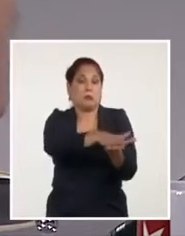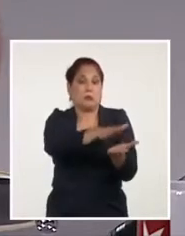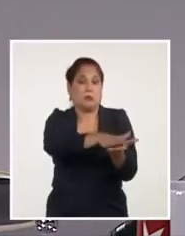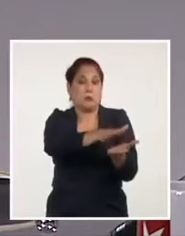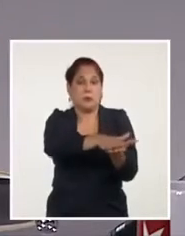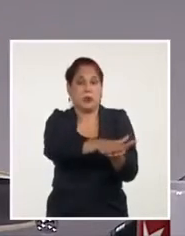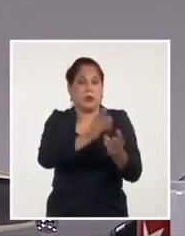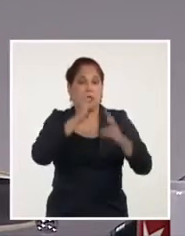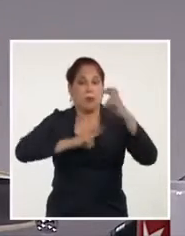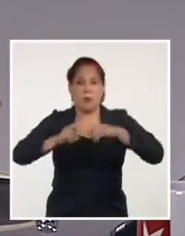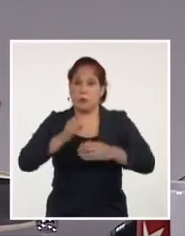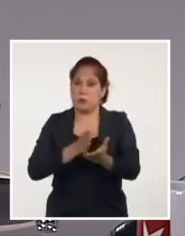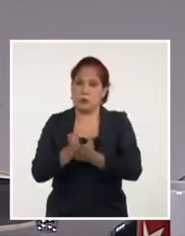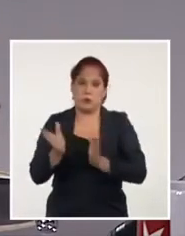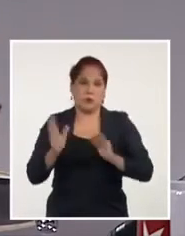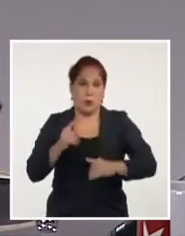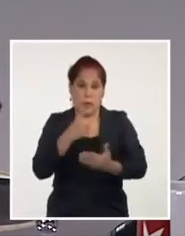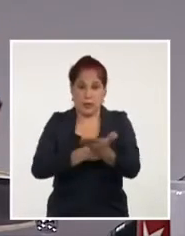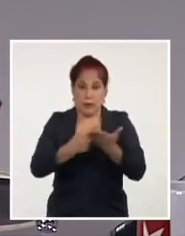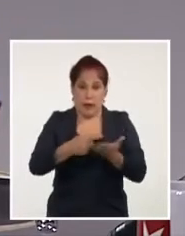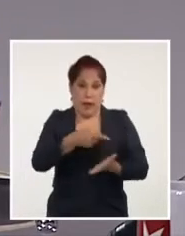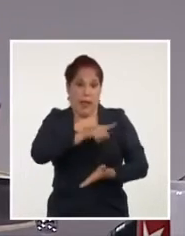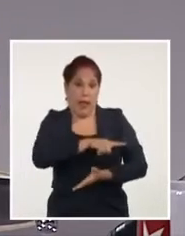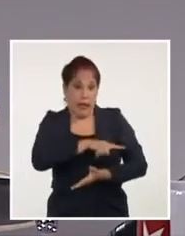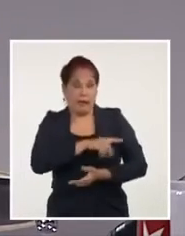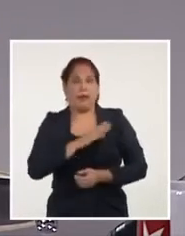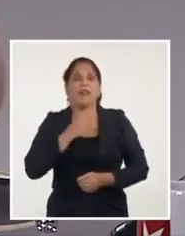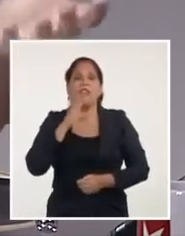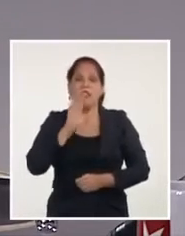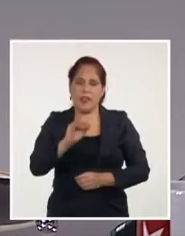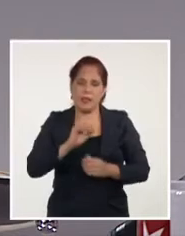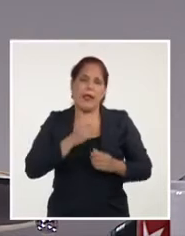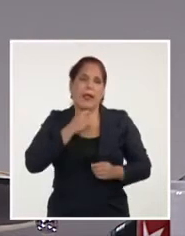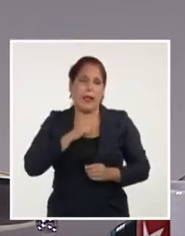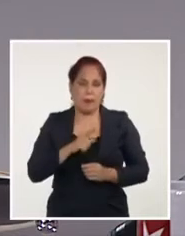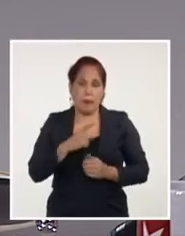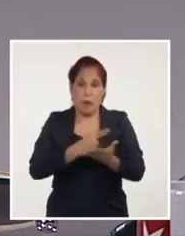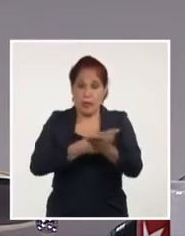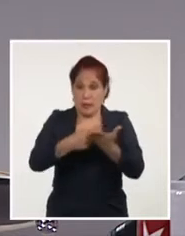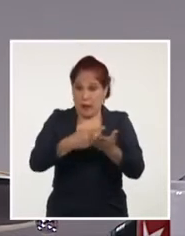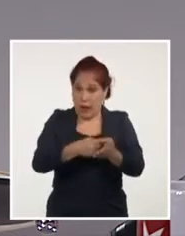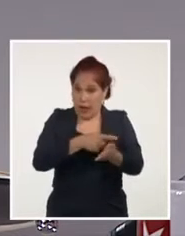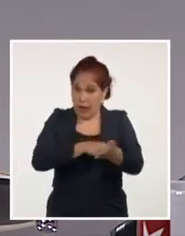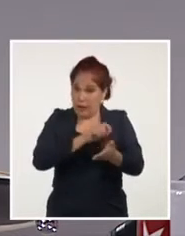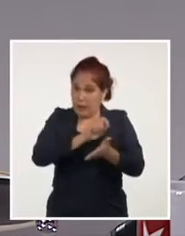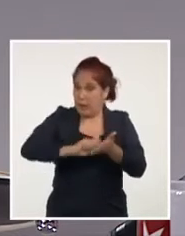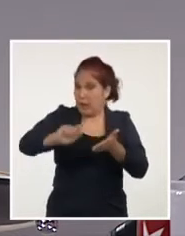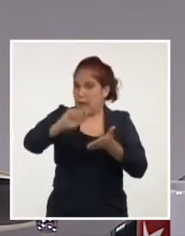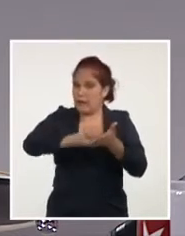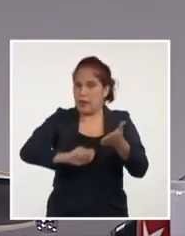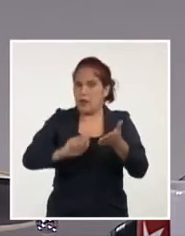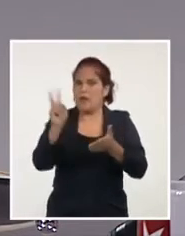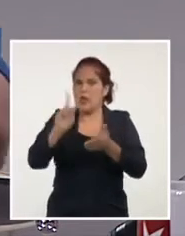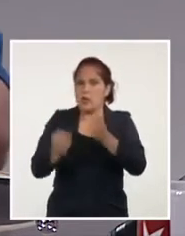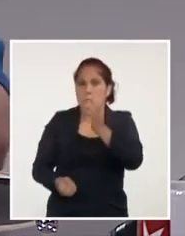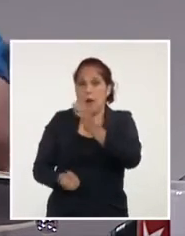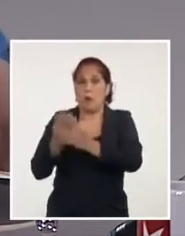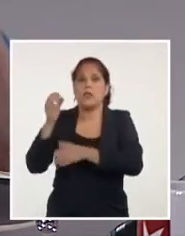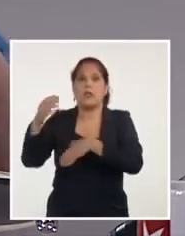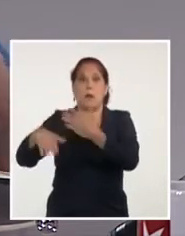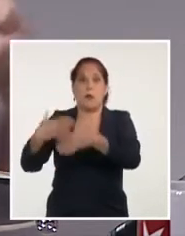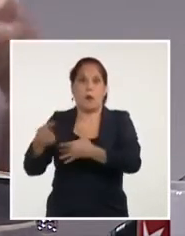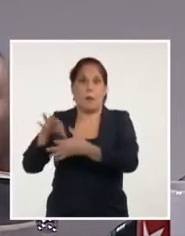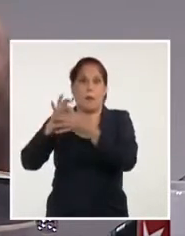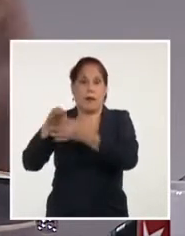Bueno, con una semana de antelación habían pronosticado, por ejemplo, estallidos en Venezuela y en otros lugares, porque claro,